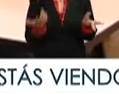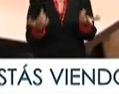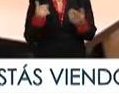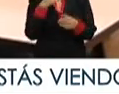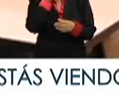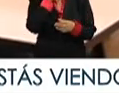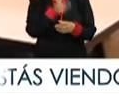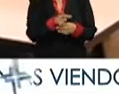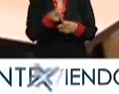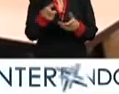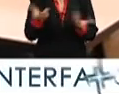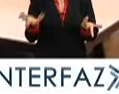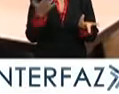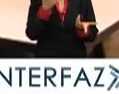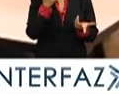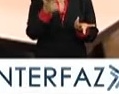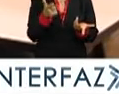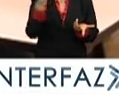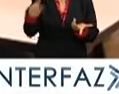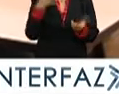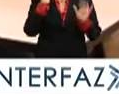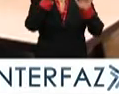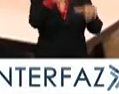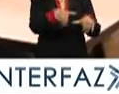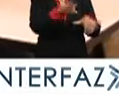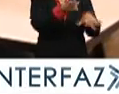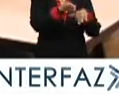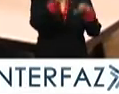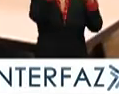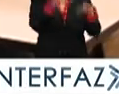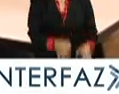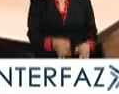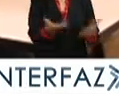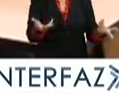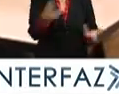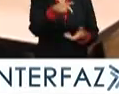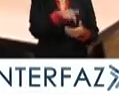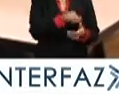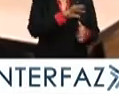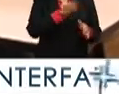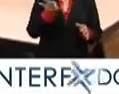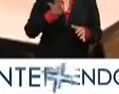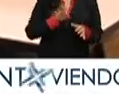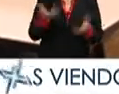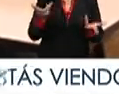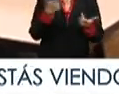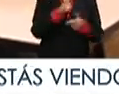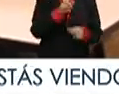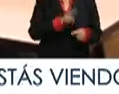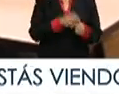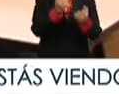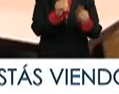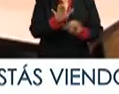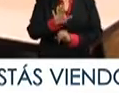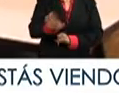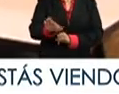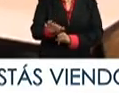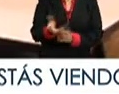o incluso, mejor aún, consiguió un trabajo en el cual ya va a poder ser completamente